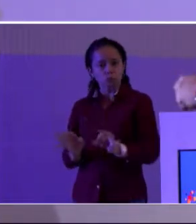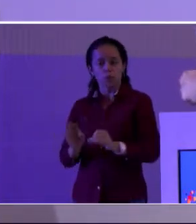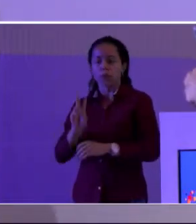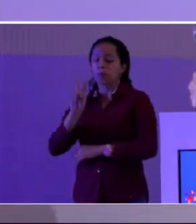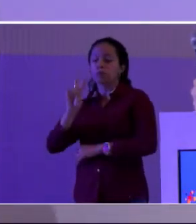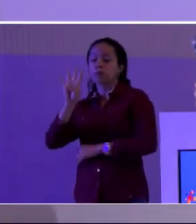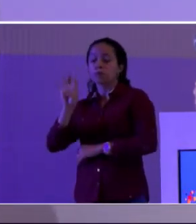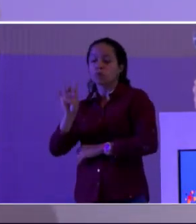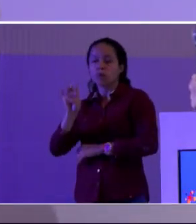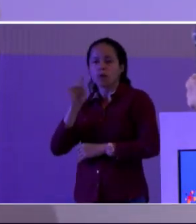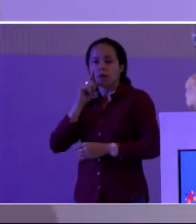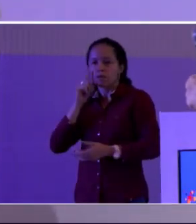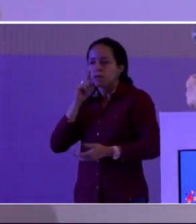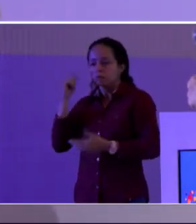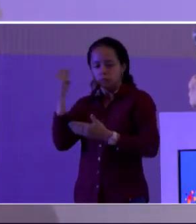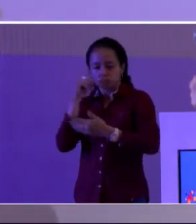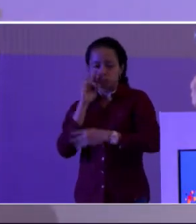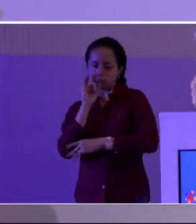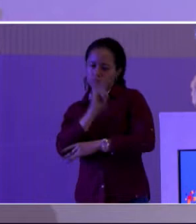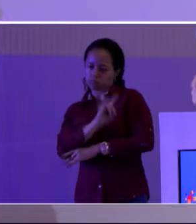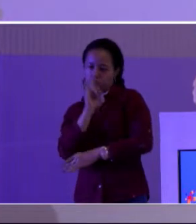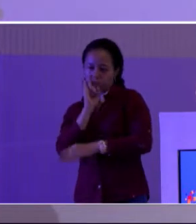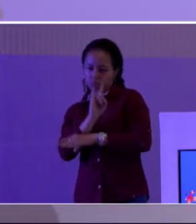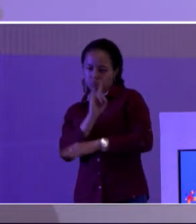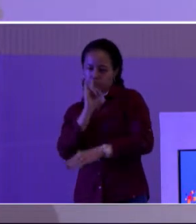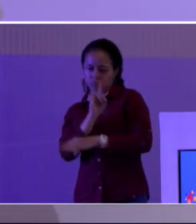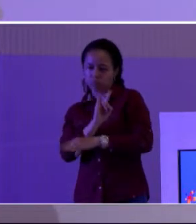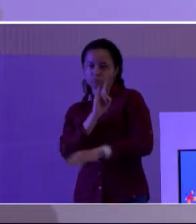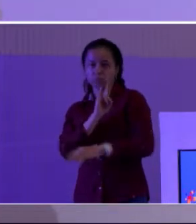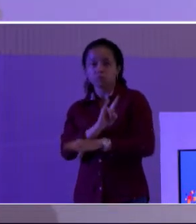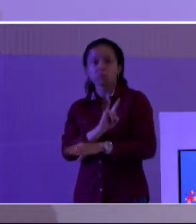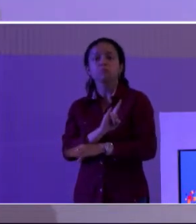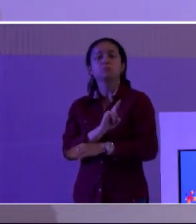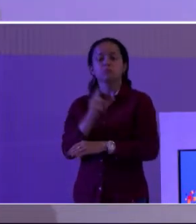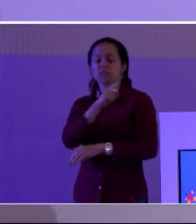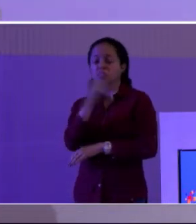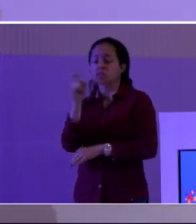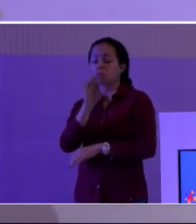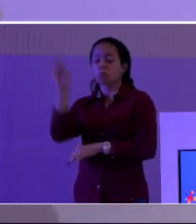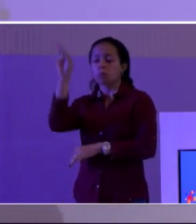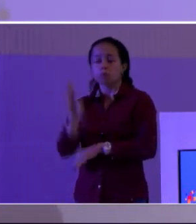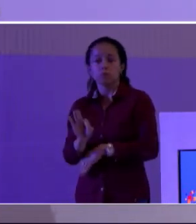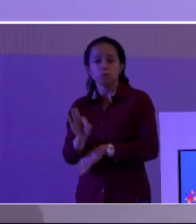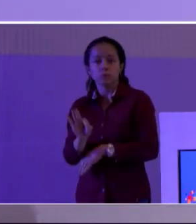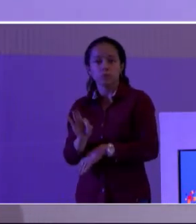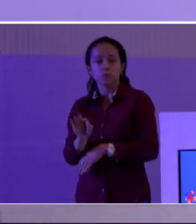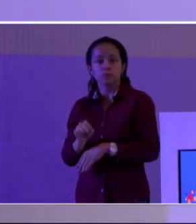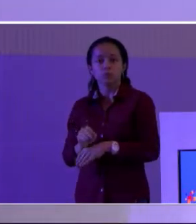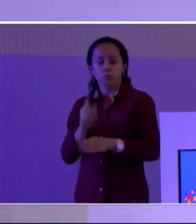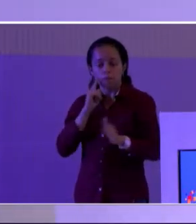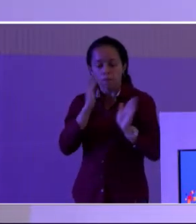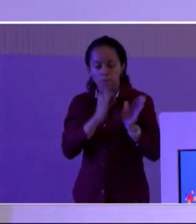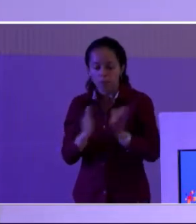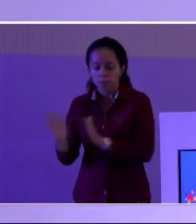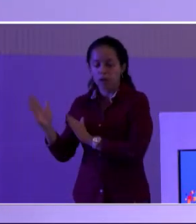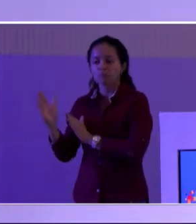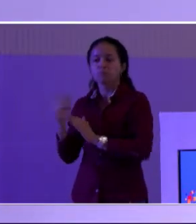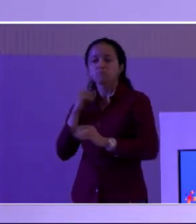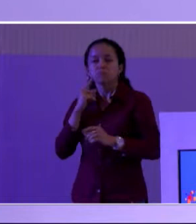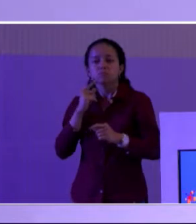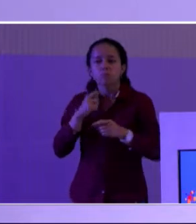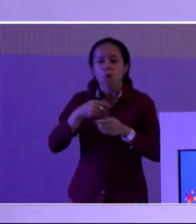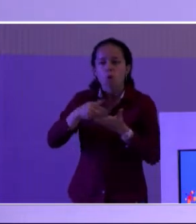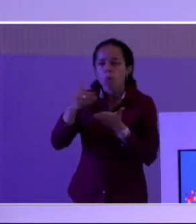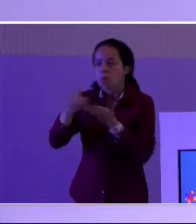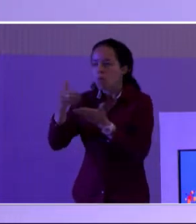29 auditorías por parte de la Oficina de Control Interno de Gestión de la entidad y el 100% del plan de adquisiciones de la